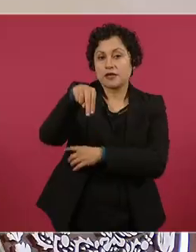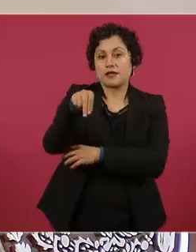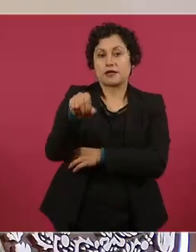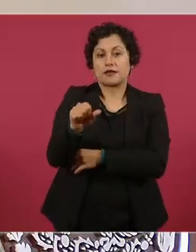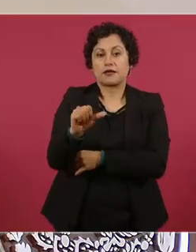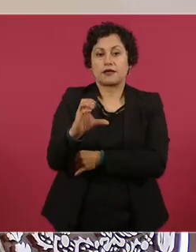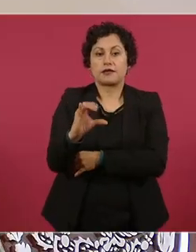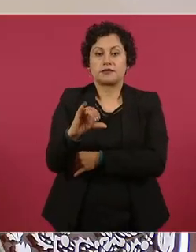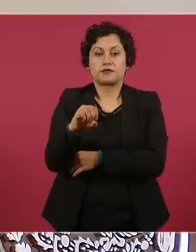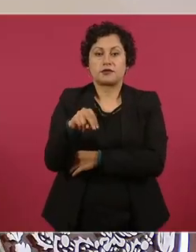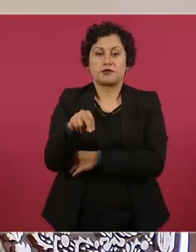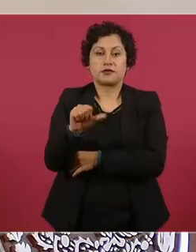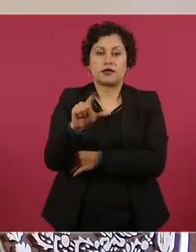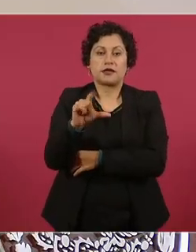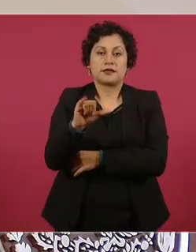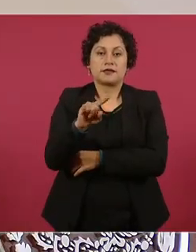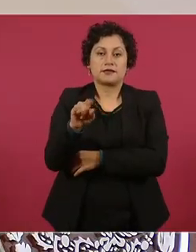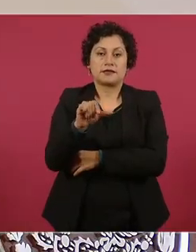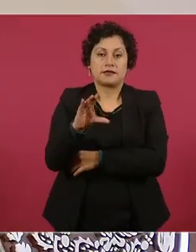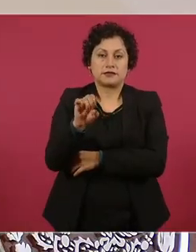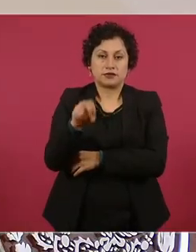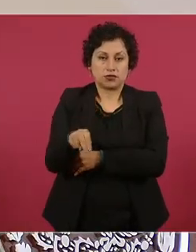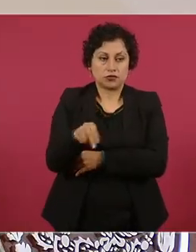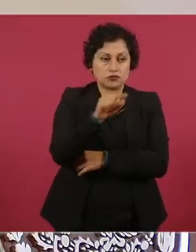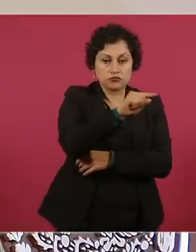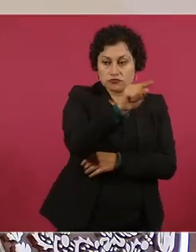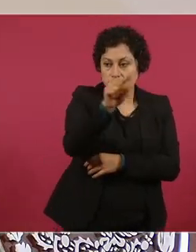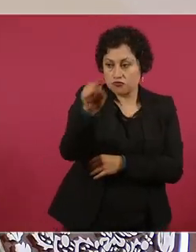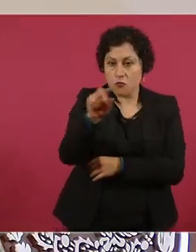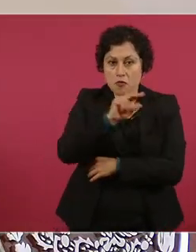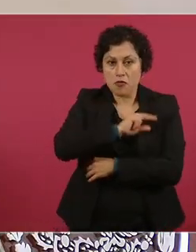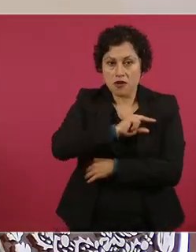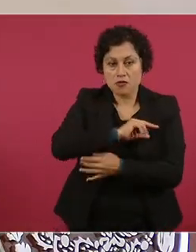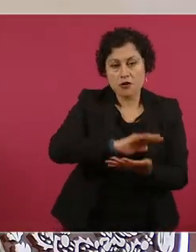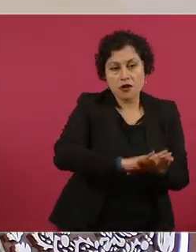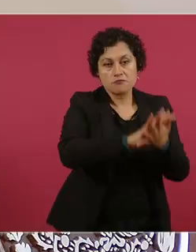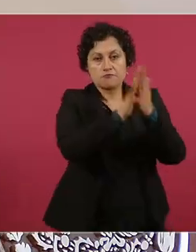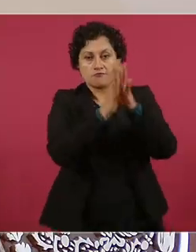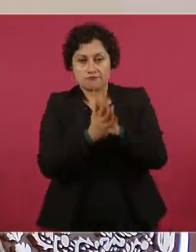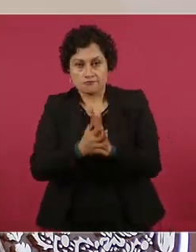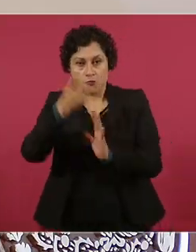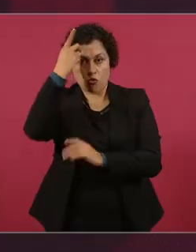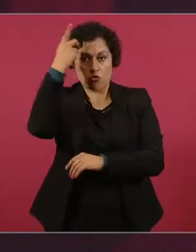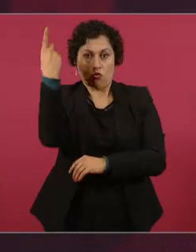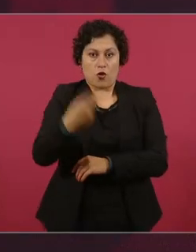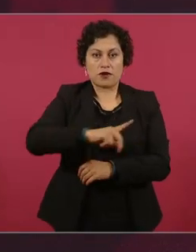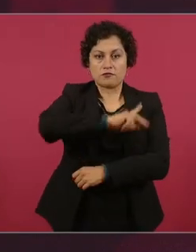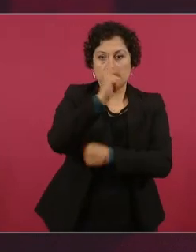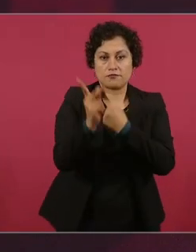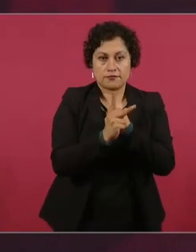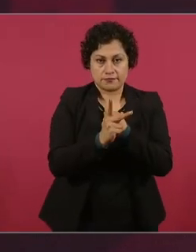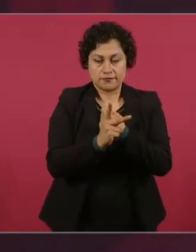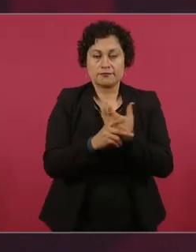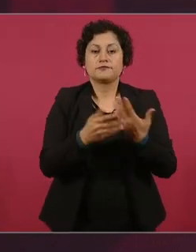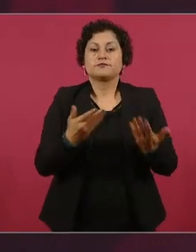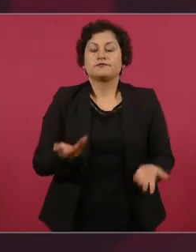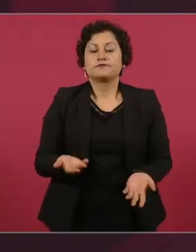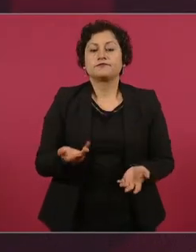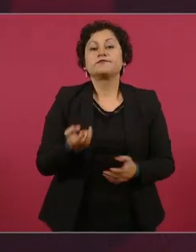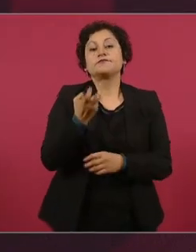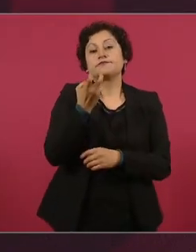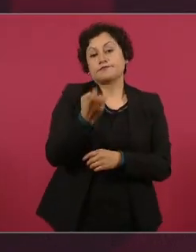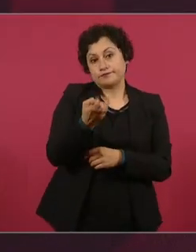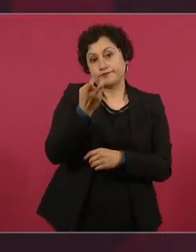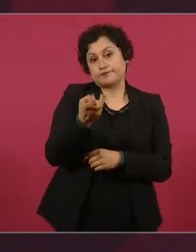Y pues se trata de también no que haya